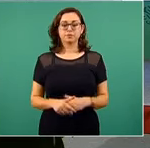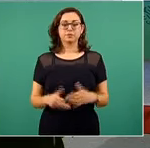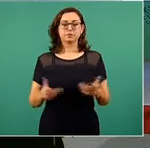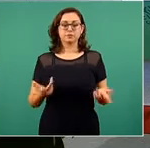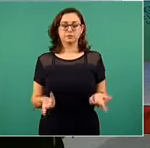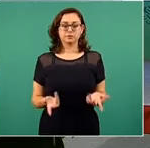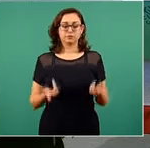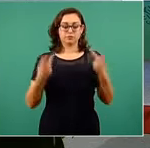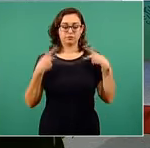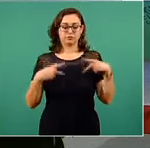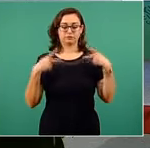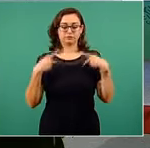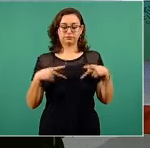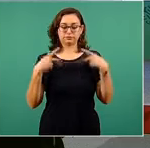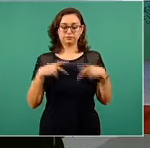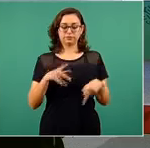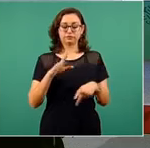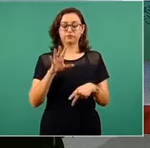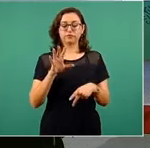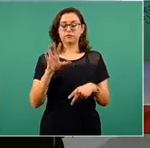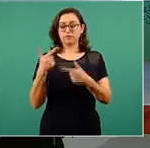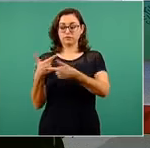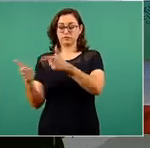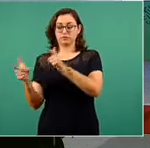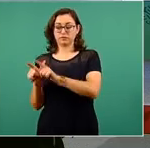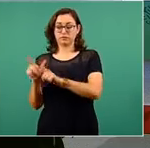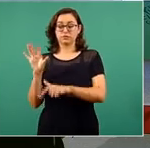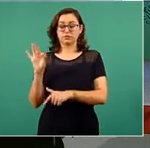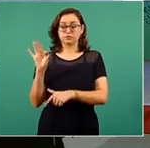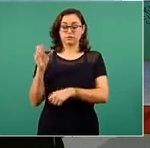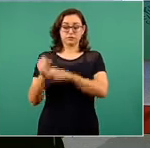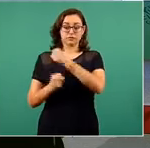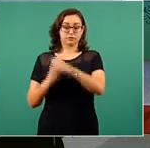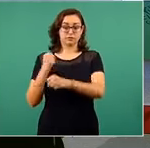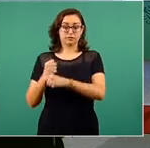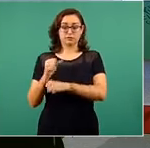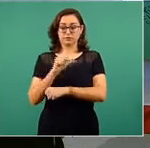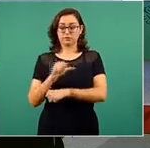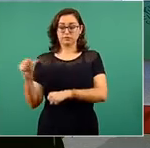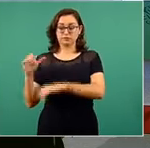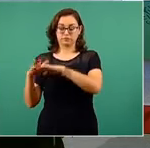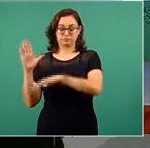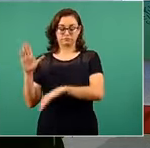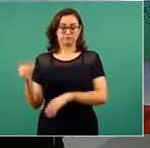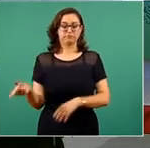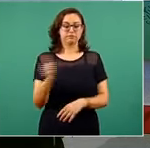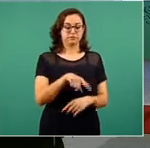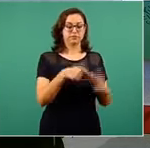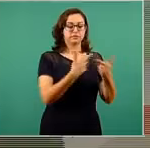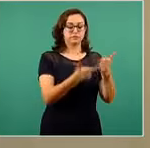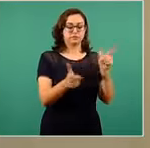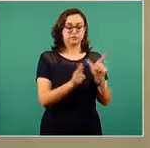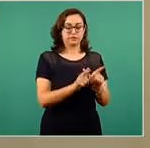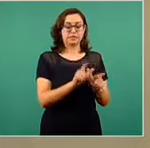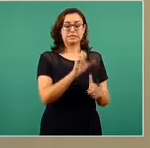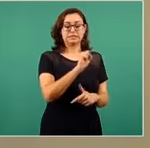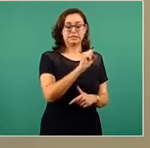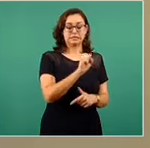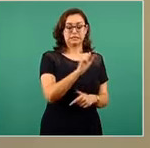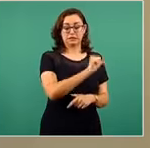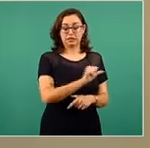40 años y más. Ya completamos 60 y más. Estamos casi por